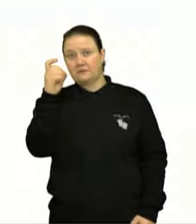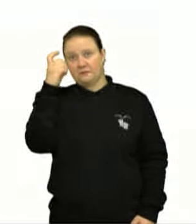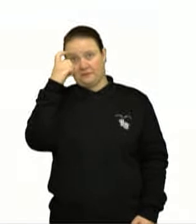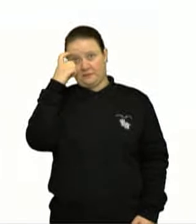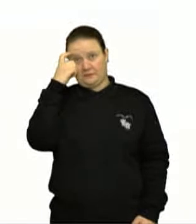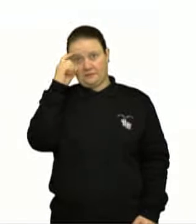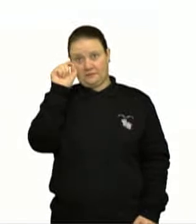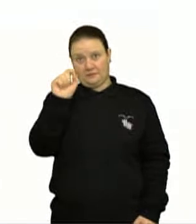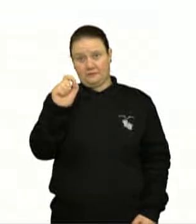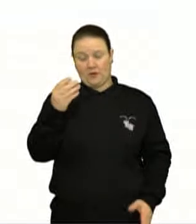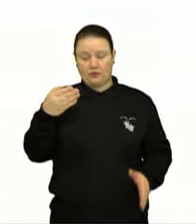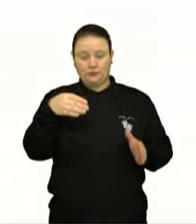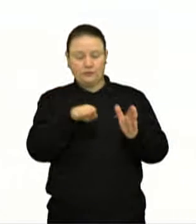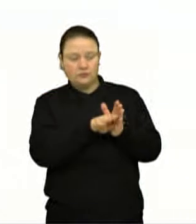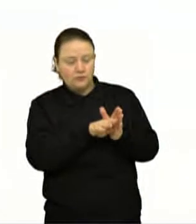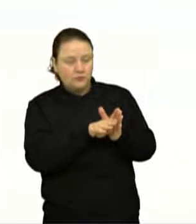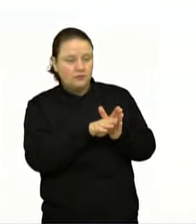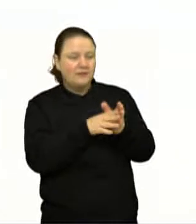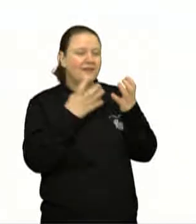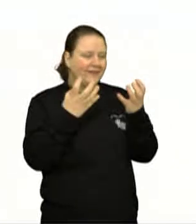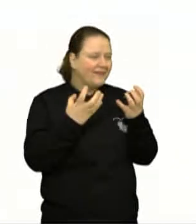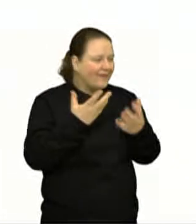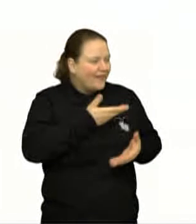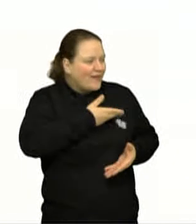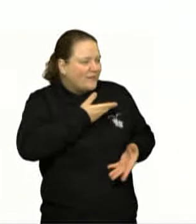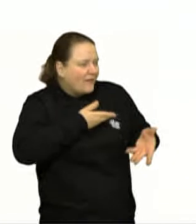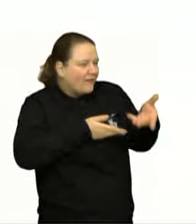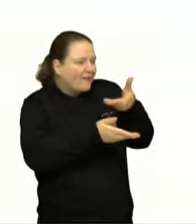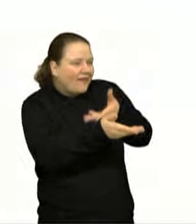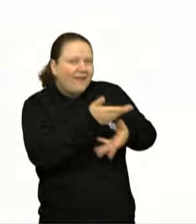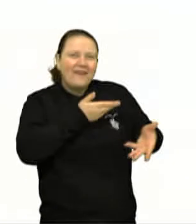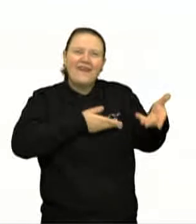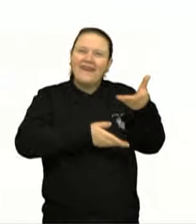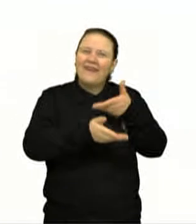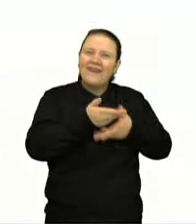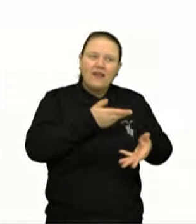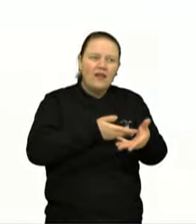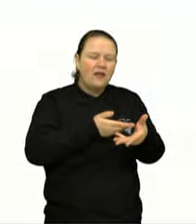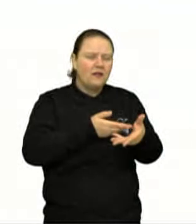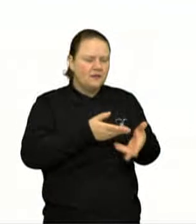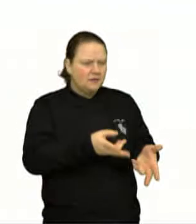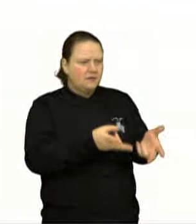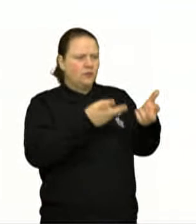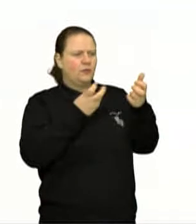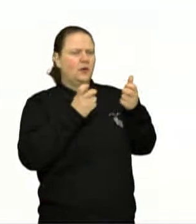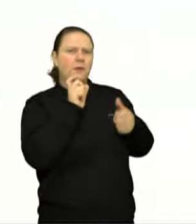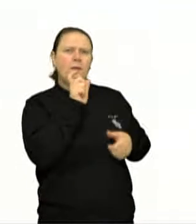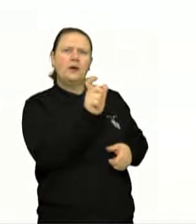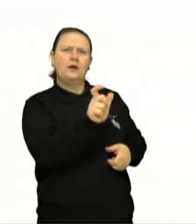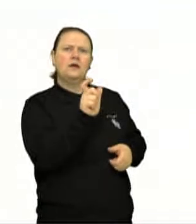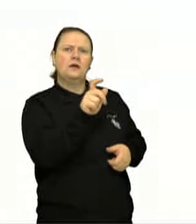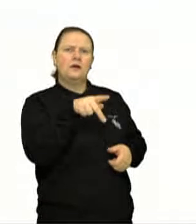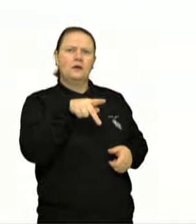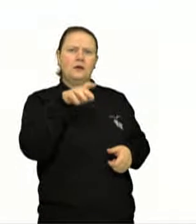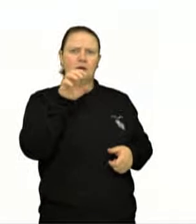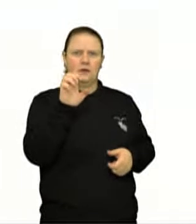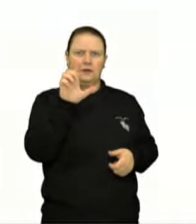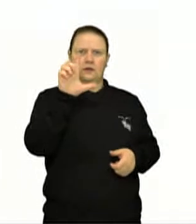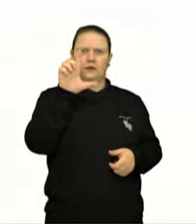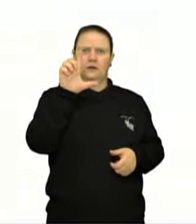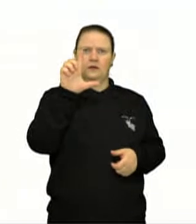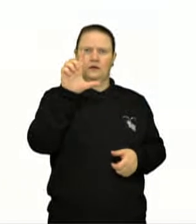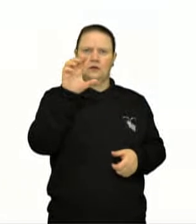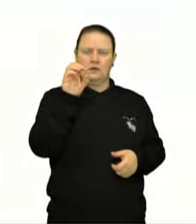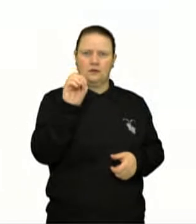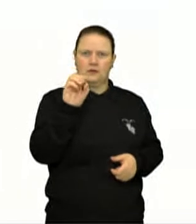Entenderam? Ele chegou, queria fazer amizade, quis ser simpático, escutava essa palavra e chamou o amigo dele de